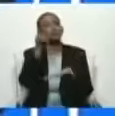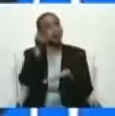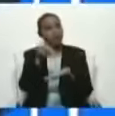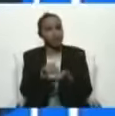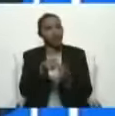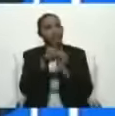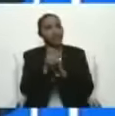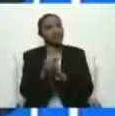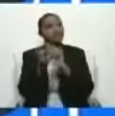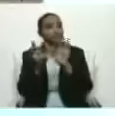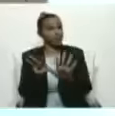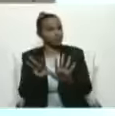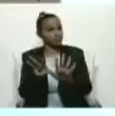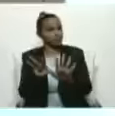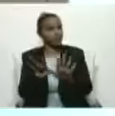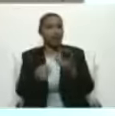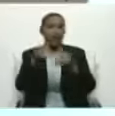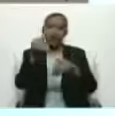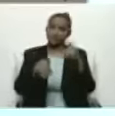Elecciones en Venezuela.